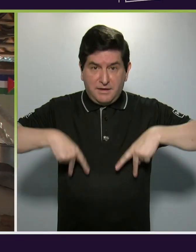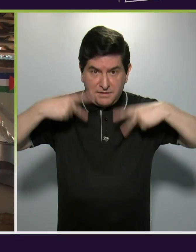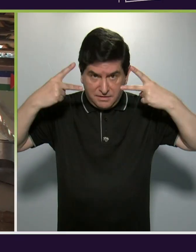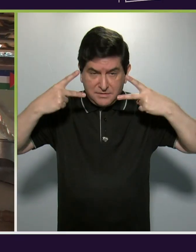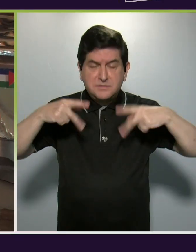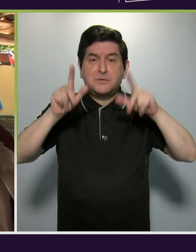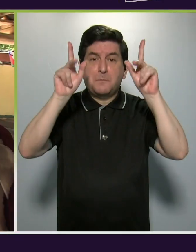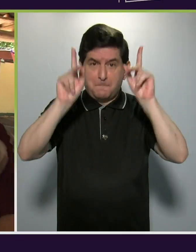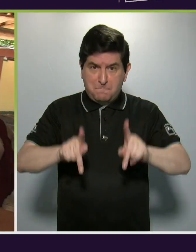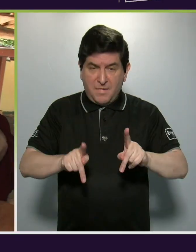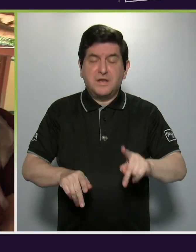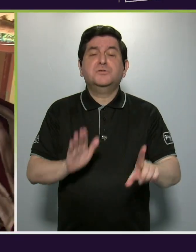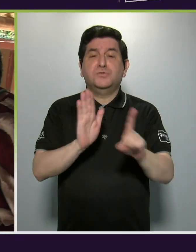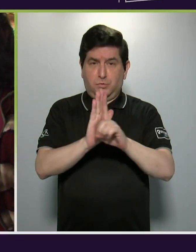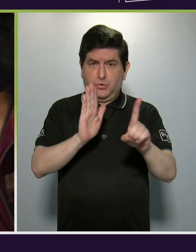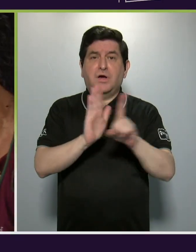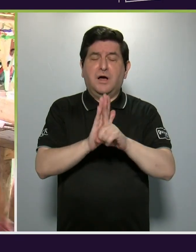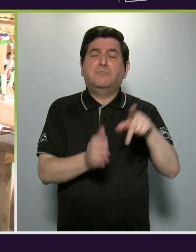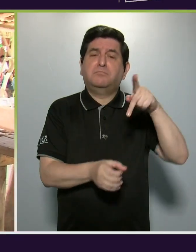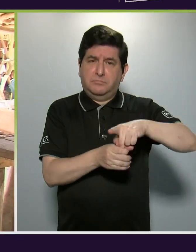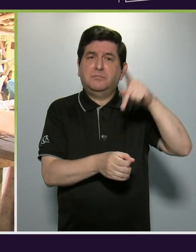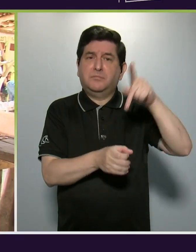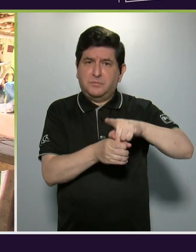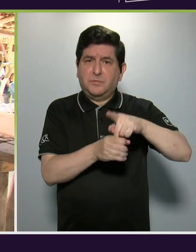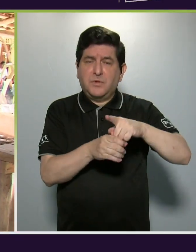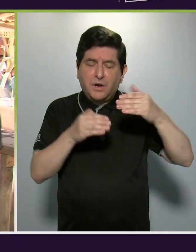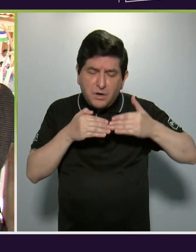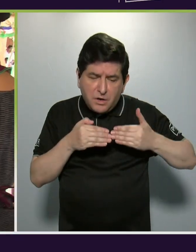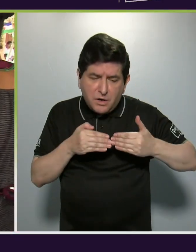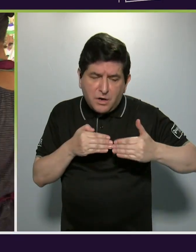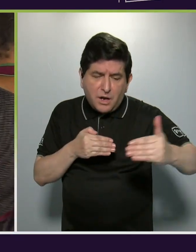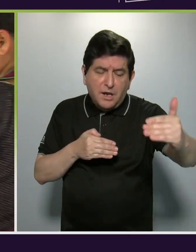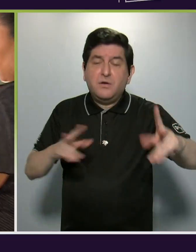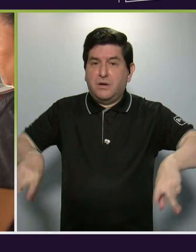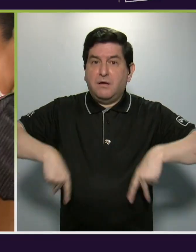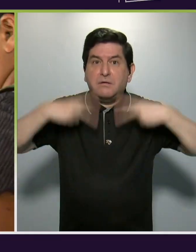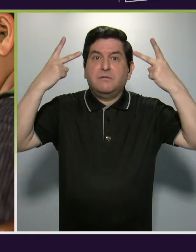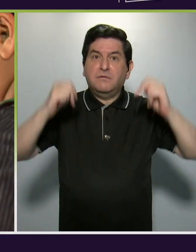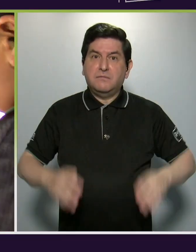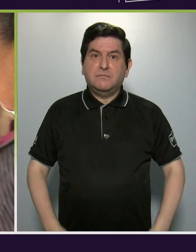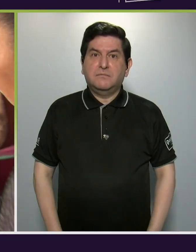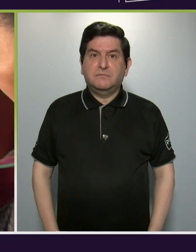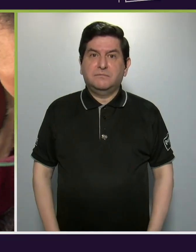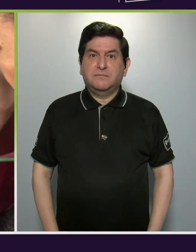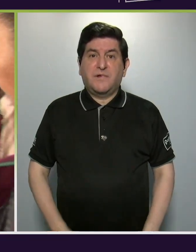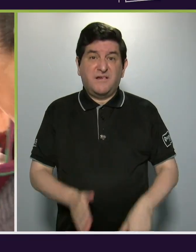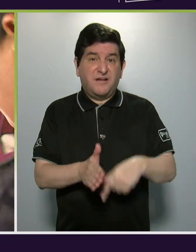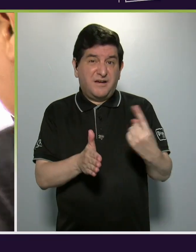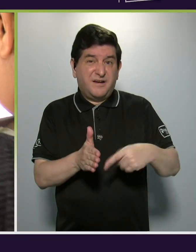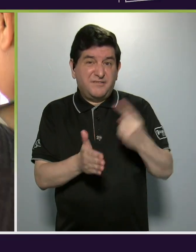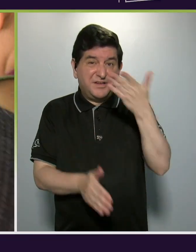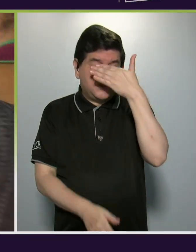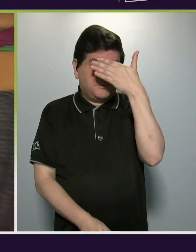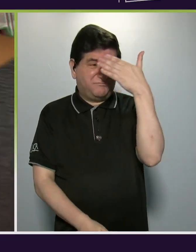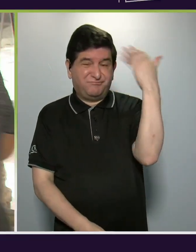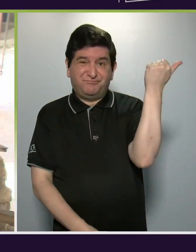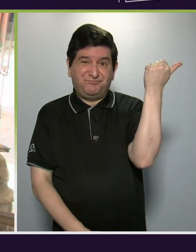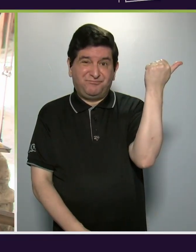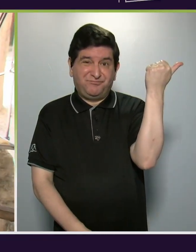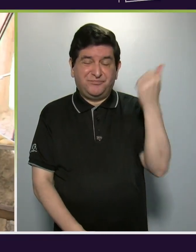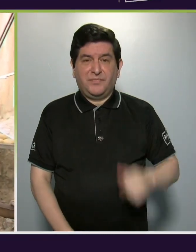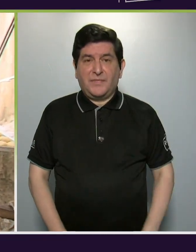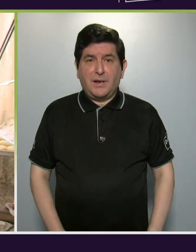la persona tiene derecho a participar a lo largo de toda su vida, ¿verdad? Y como que a veces se nos olvida que